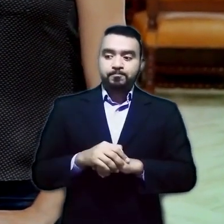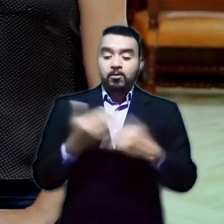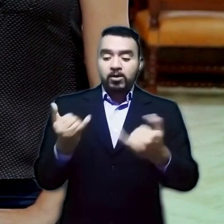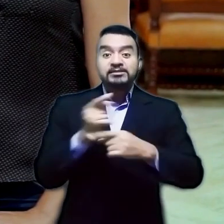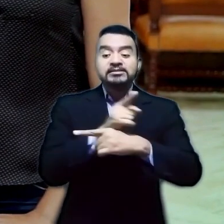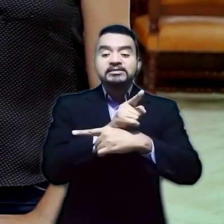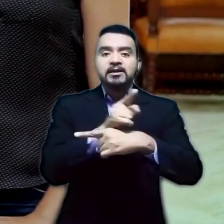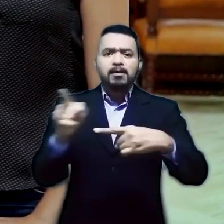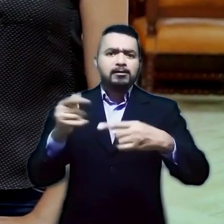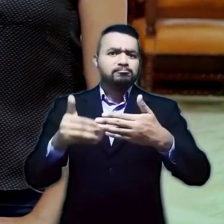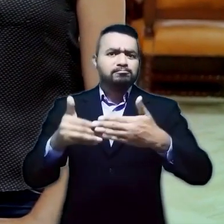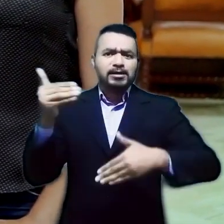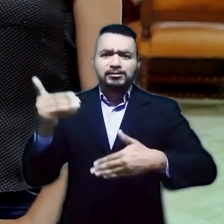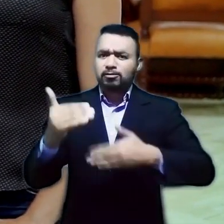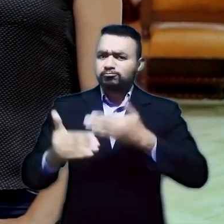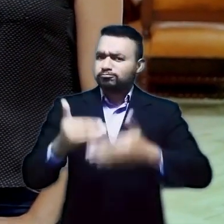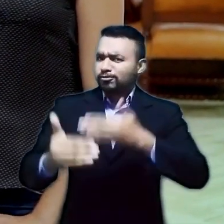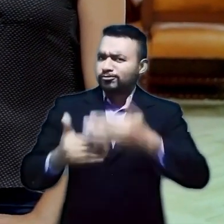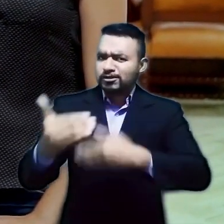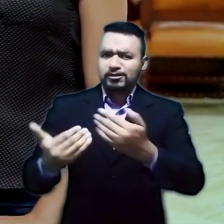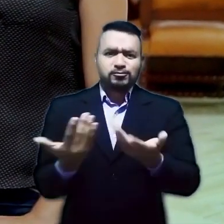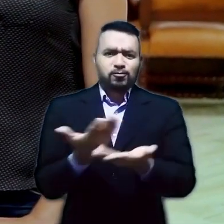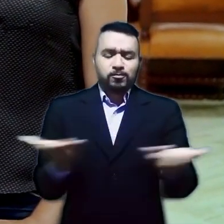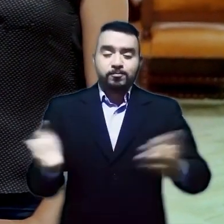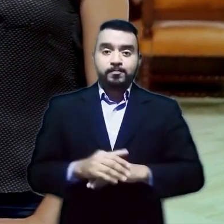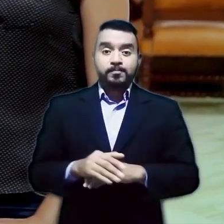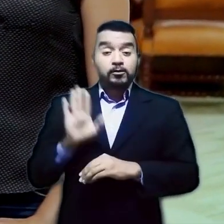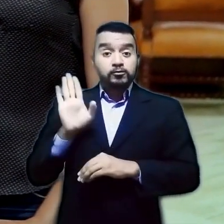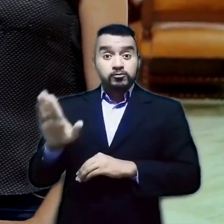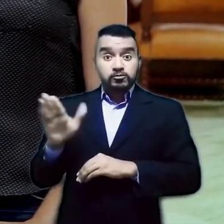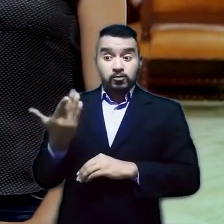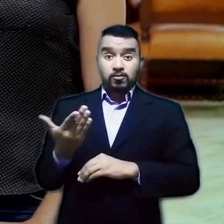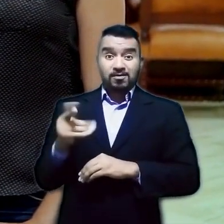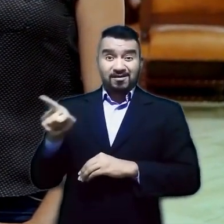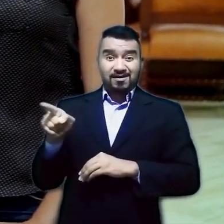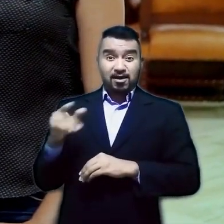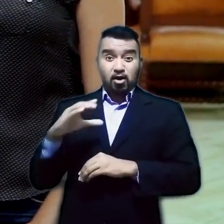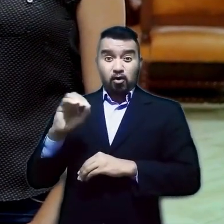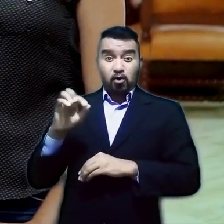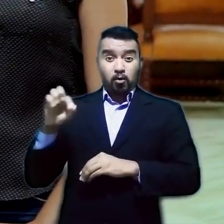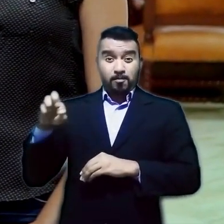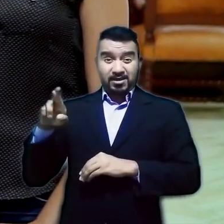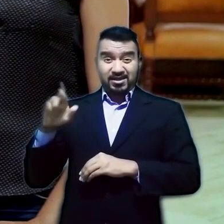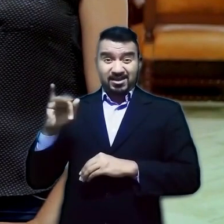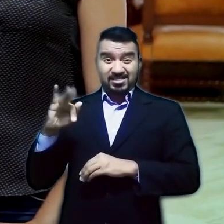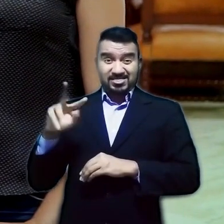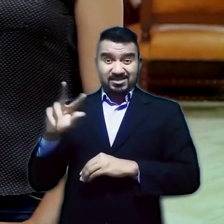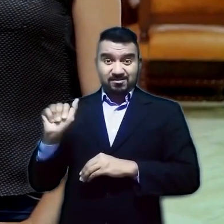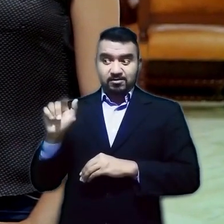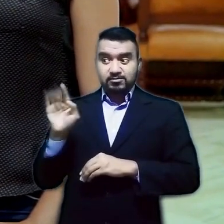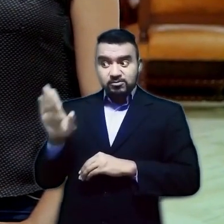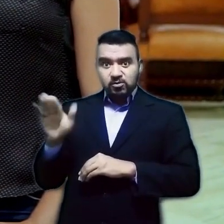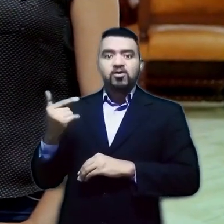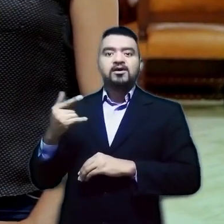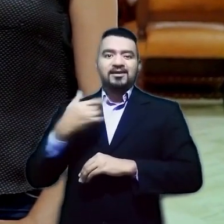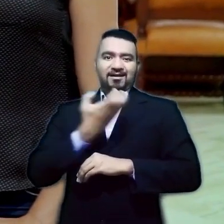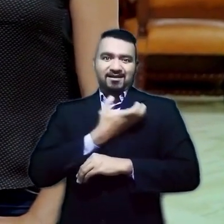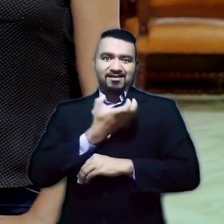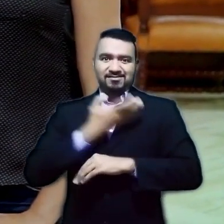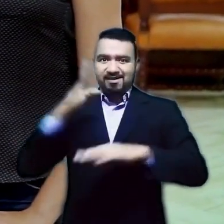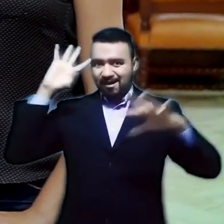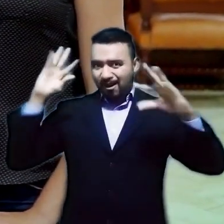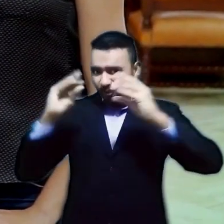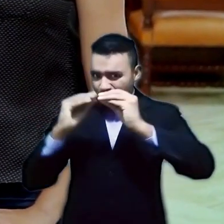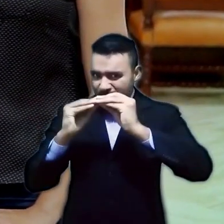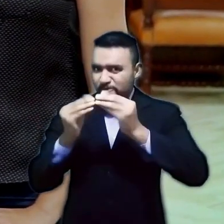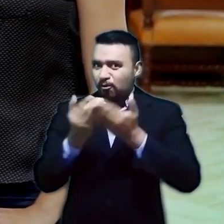semana arrancamos con toda la energía entre la cooperativa y la Secretaría de Desarrollo Económico del municipio de Envigado a